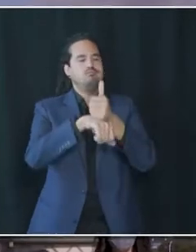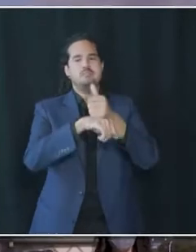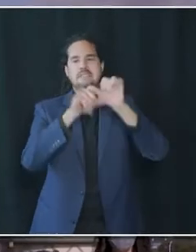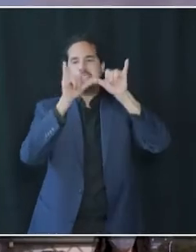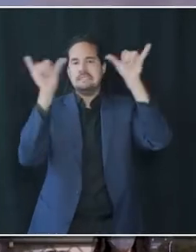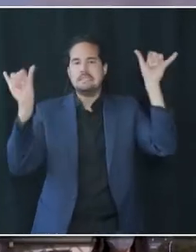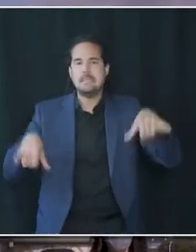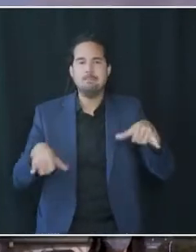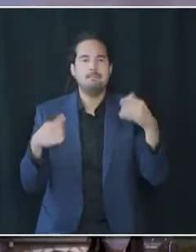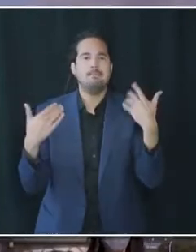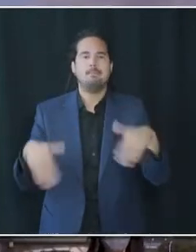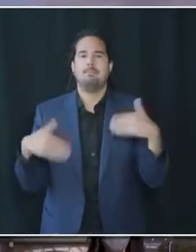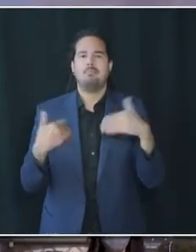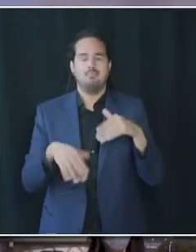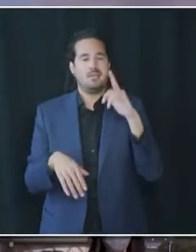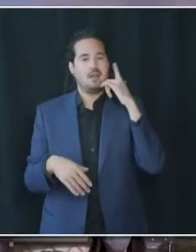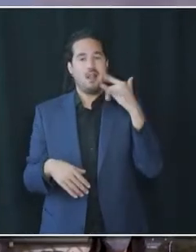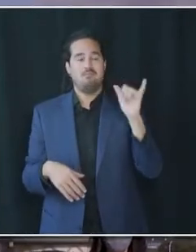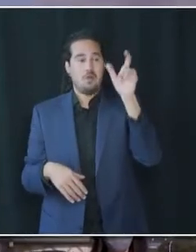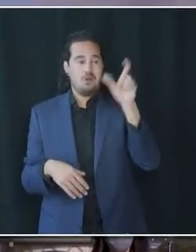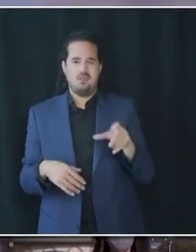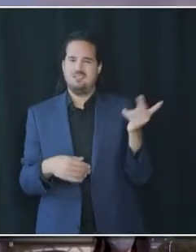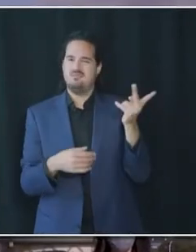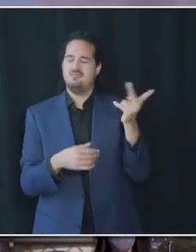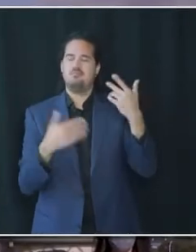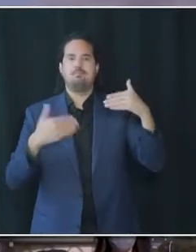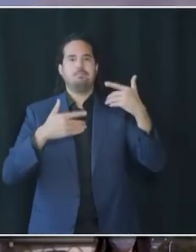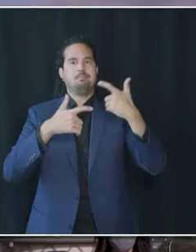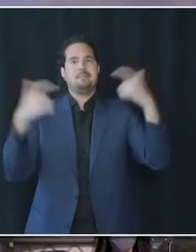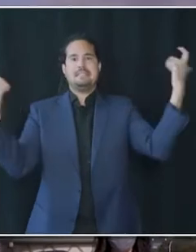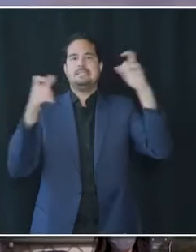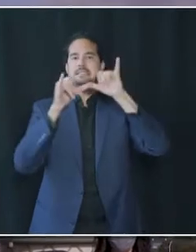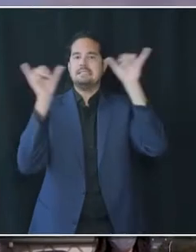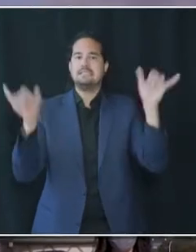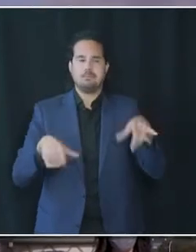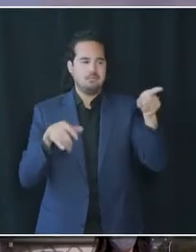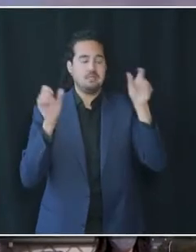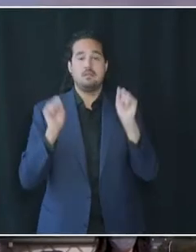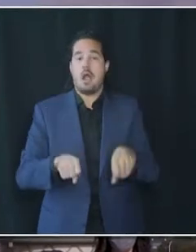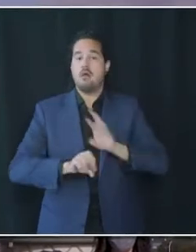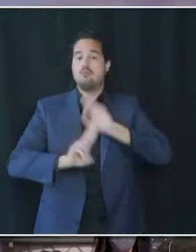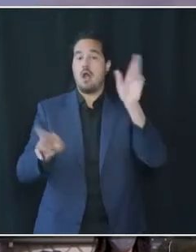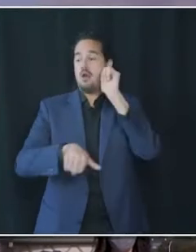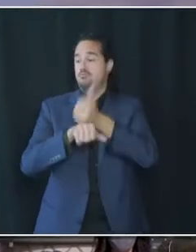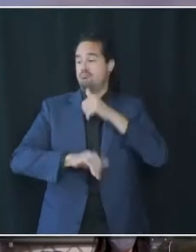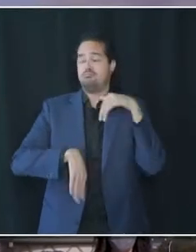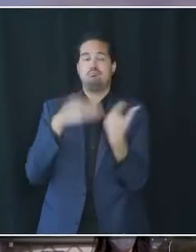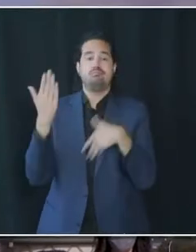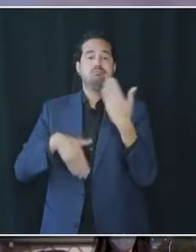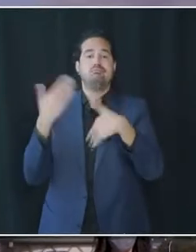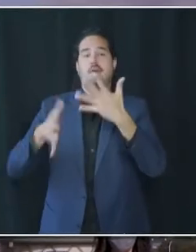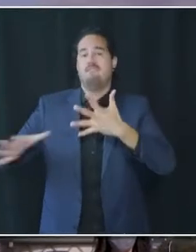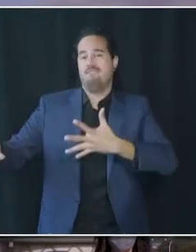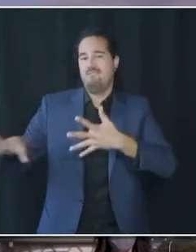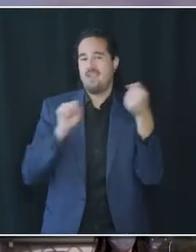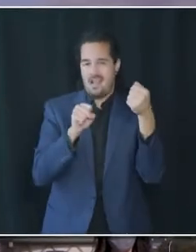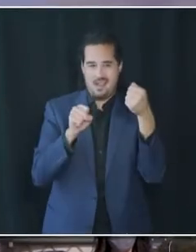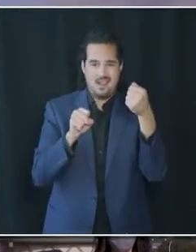que tienen la escala la capacidad en los sitios existentes